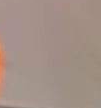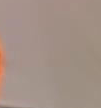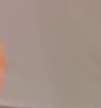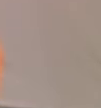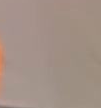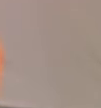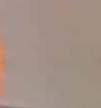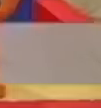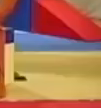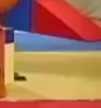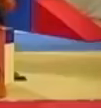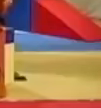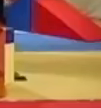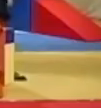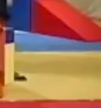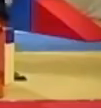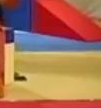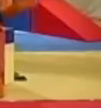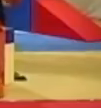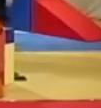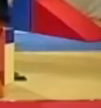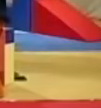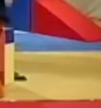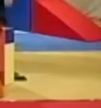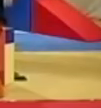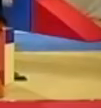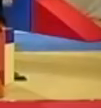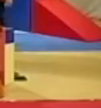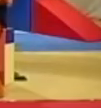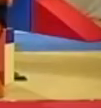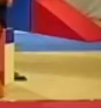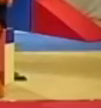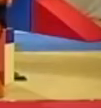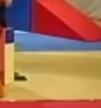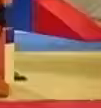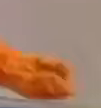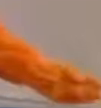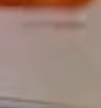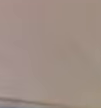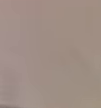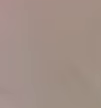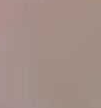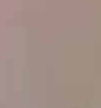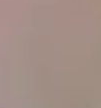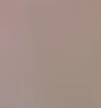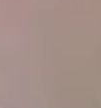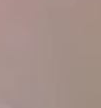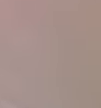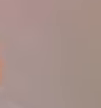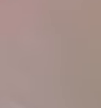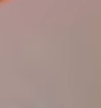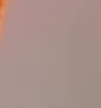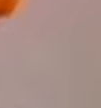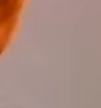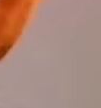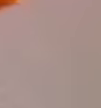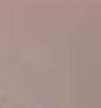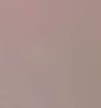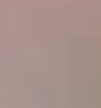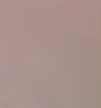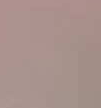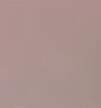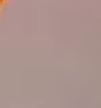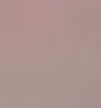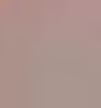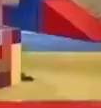¿Cuántos panecitos hay en el horno? 25 y uno quemado. ¿Quién los quemó? El perrito goloso. Pues préndelo